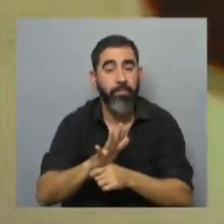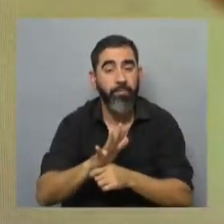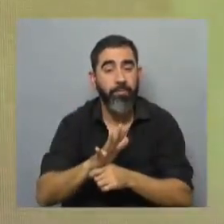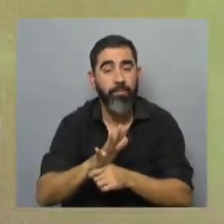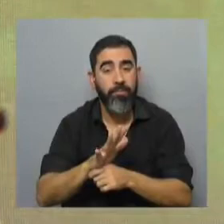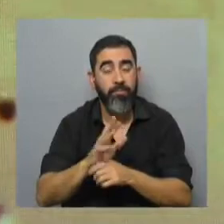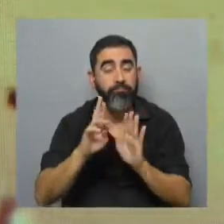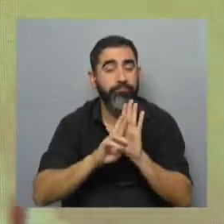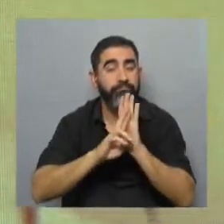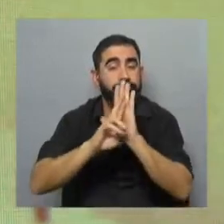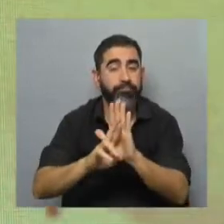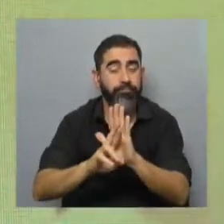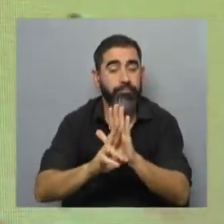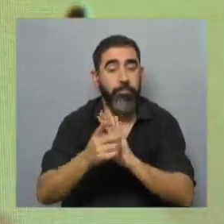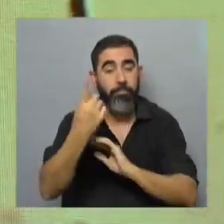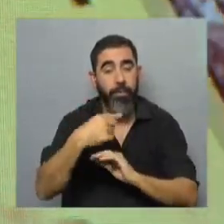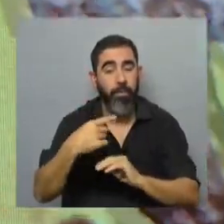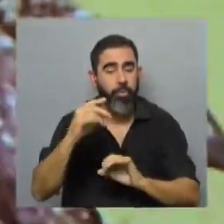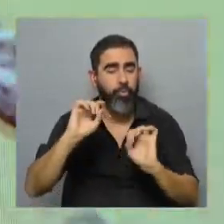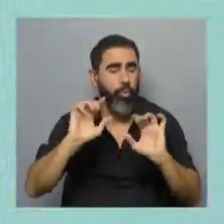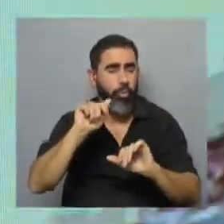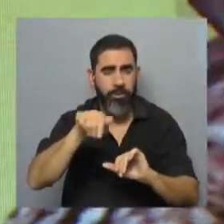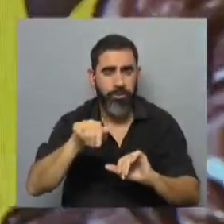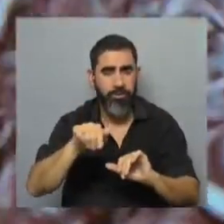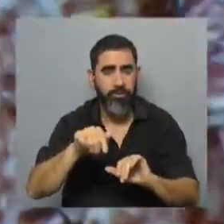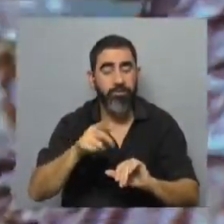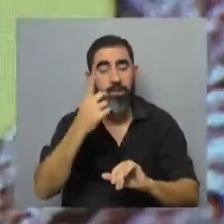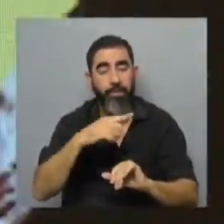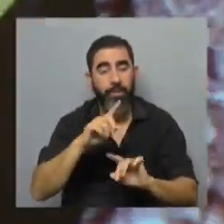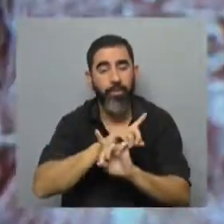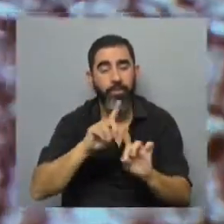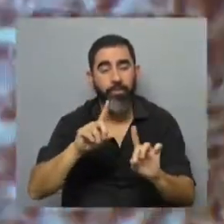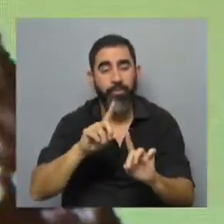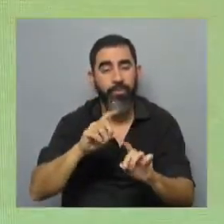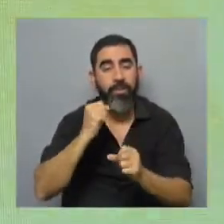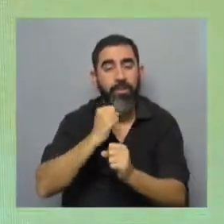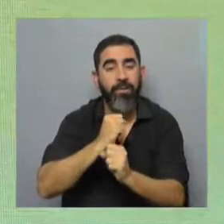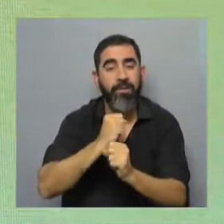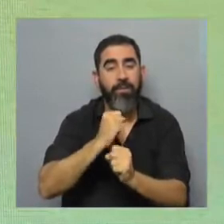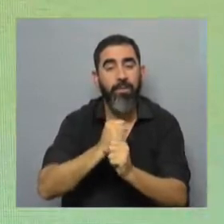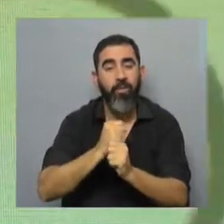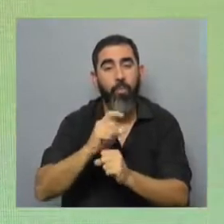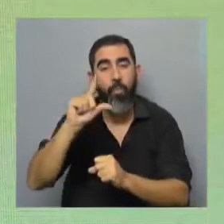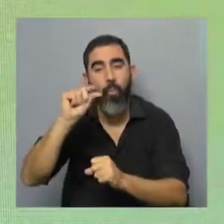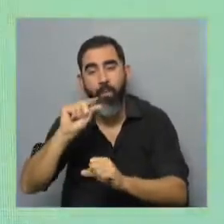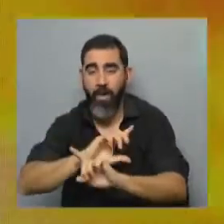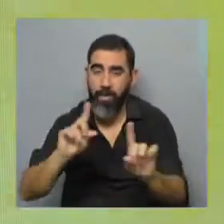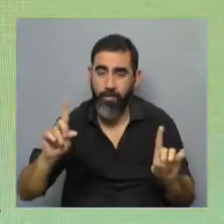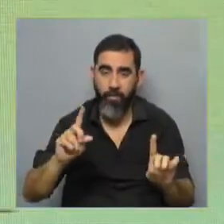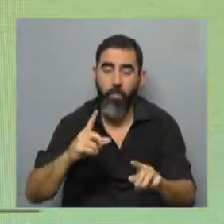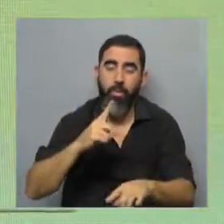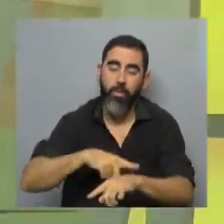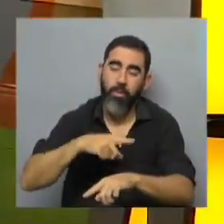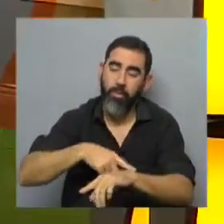como para representar, pero nada más. Lo que pasa es que, claro, no son trabajos muy baratos porque lleva mucho